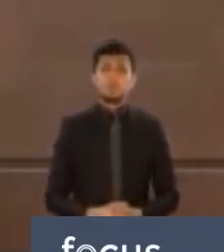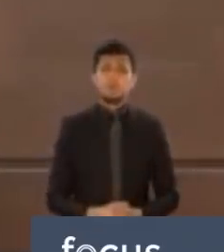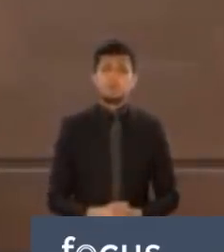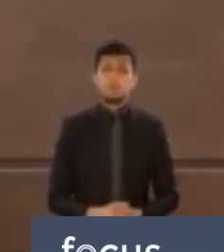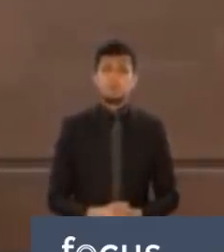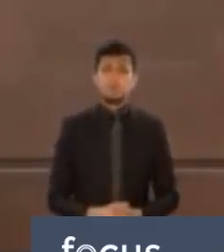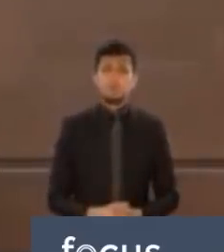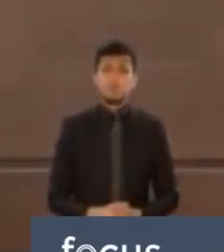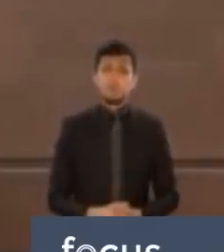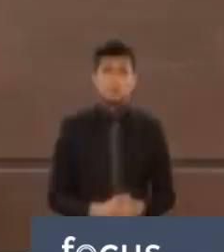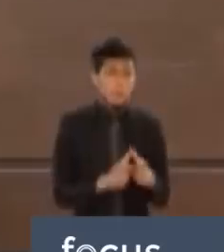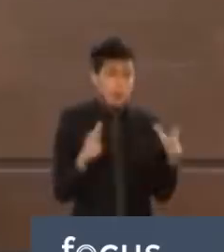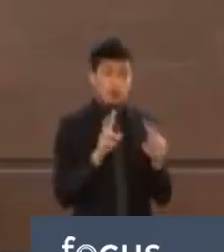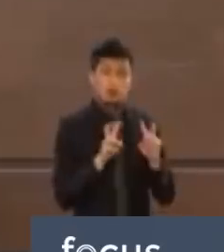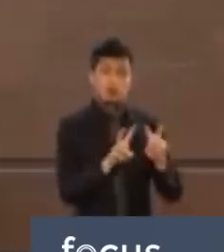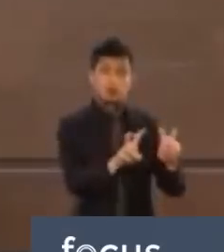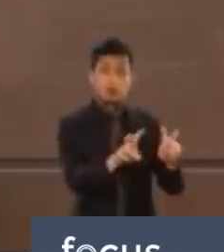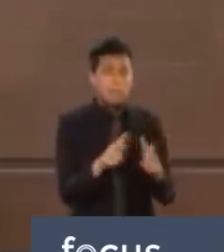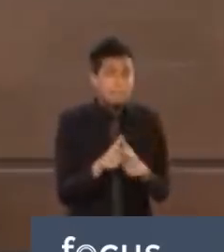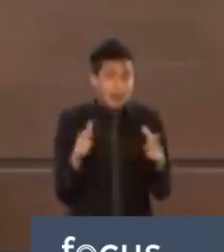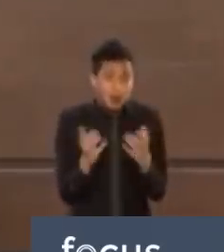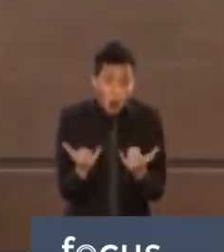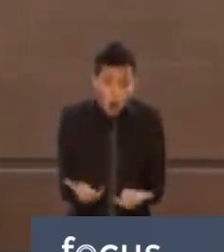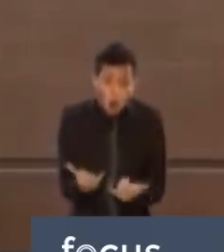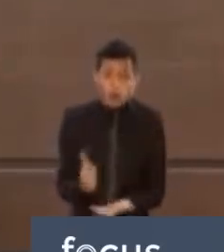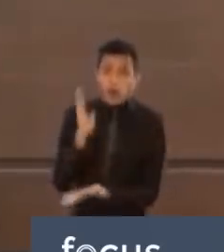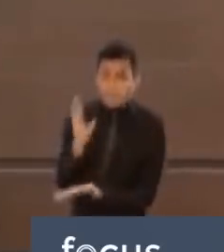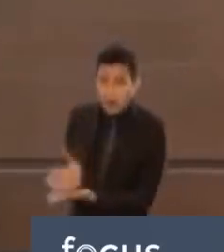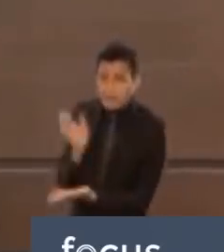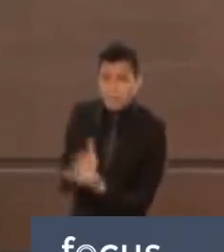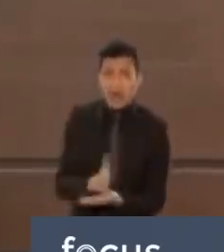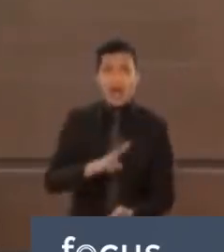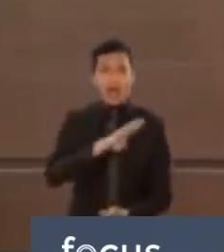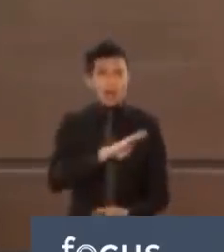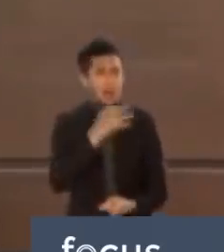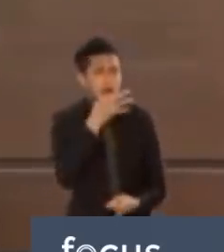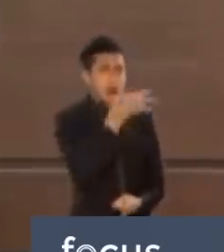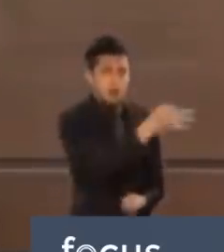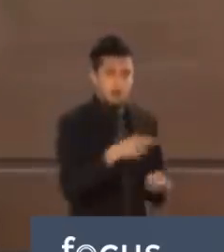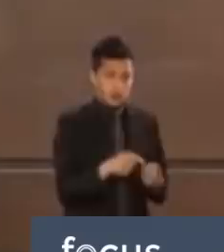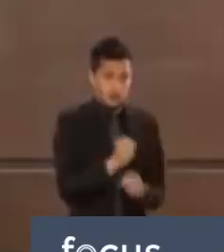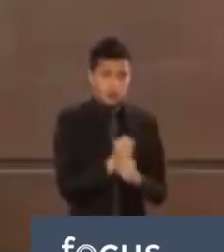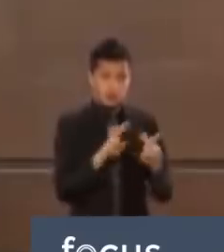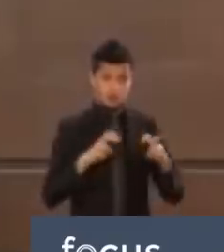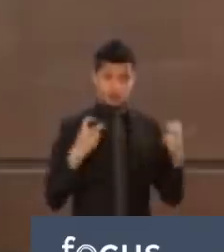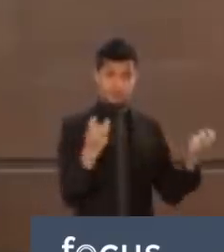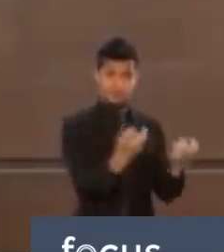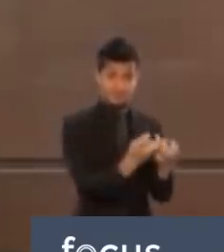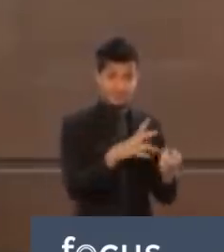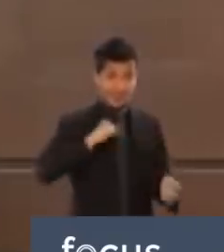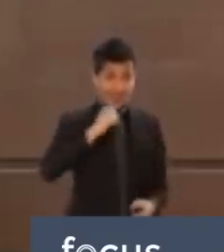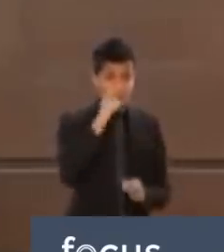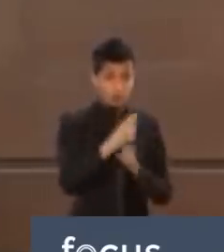No se van a investigar la mayoría de los casos. La mayoría de los casos hoy que ha reportado la alcaldía, que hemos trabajado en la mesa, no lo